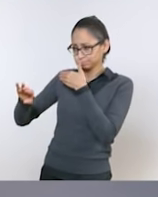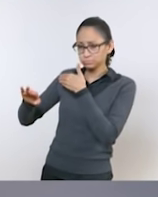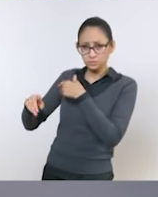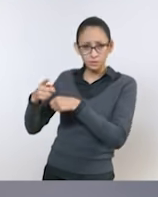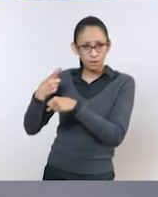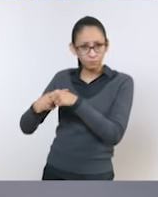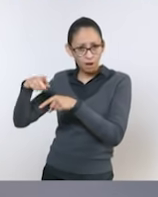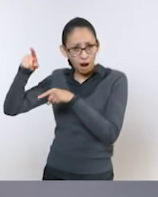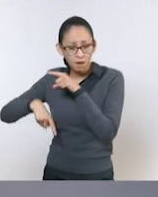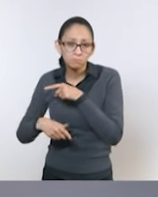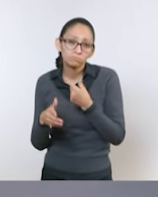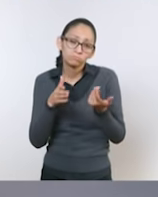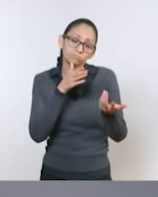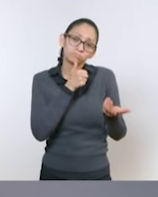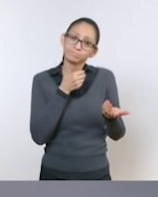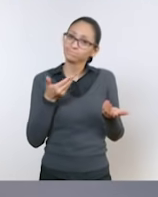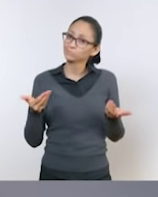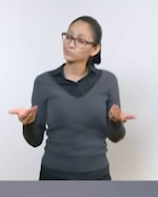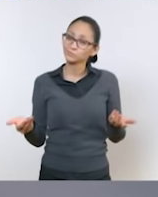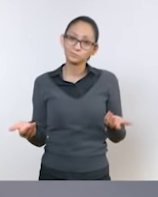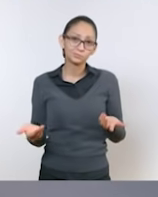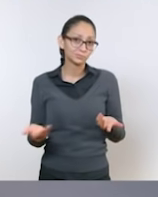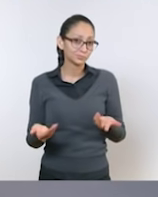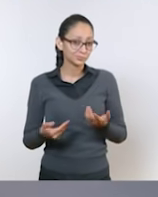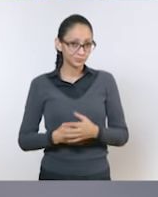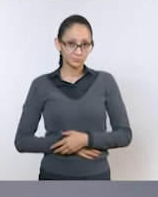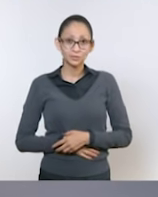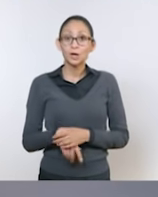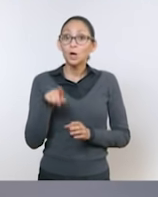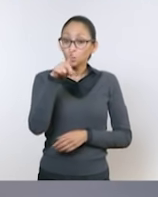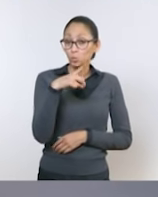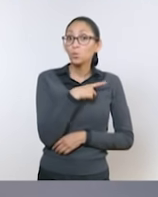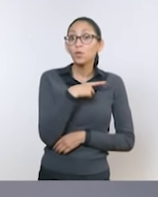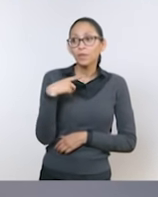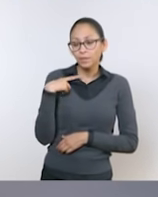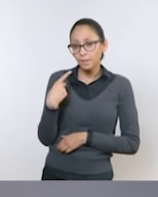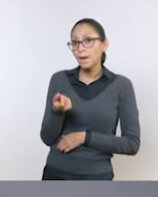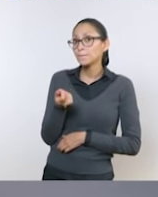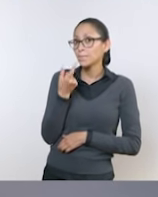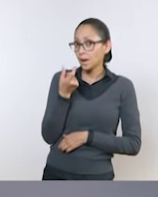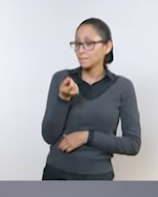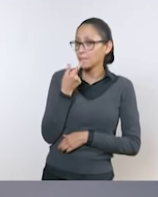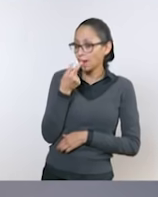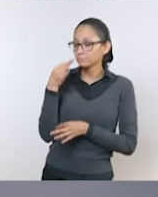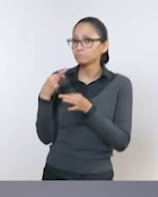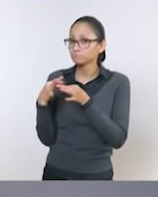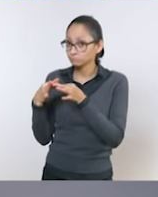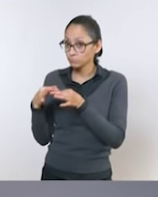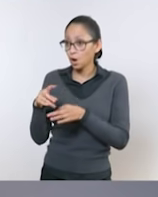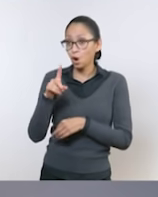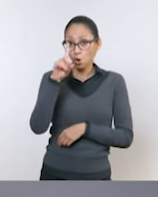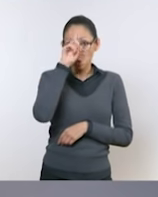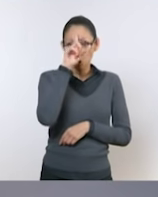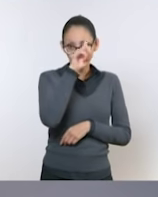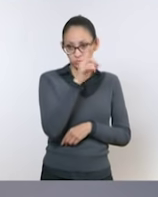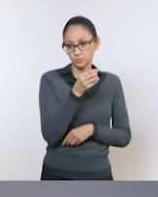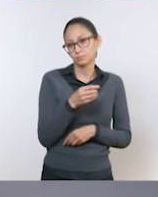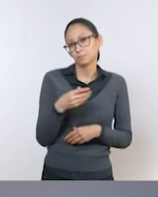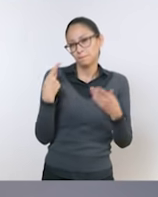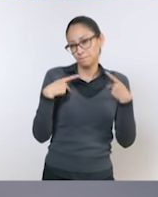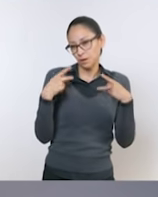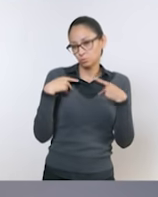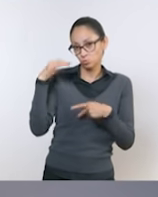pelear o a vencer la influenza, le aseguró la enfermera. Debes tomar tus medicinas y seguir